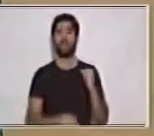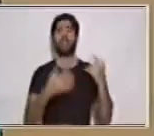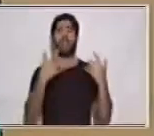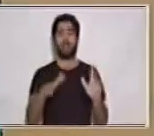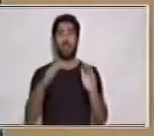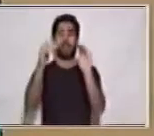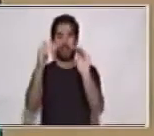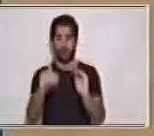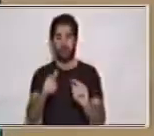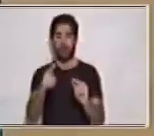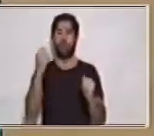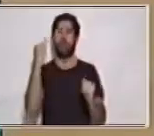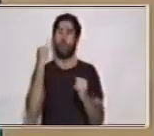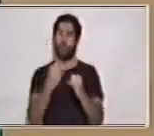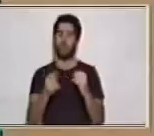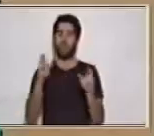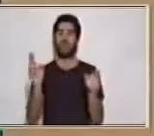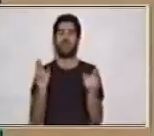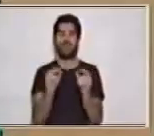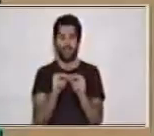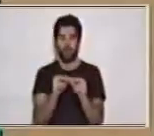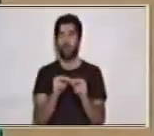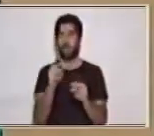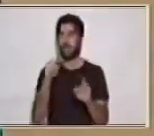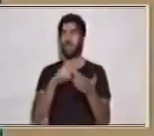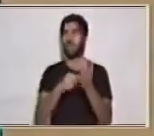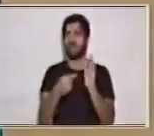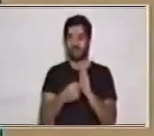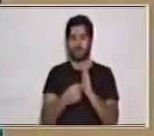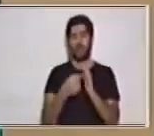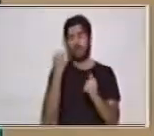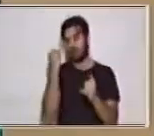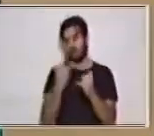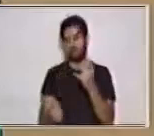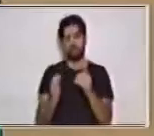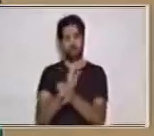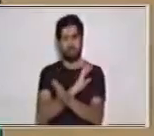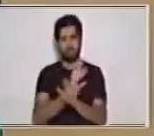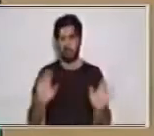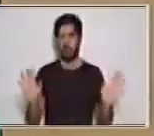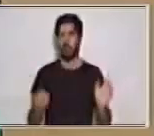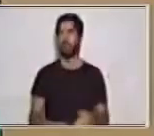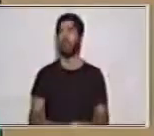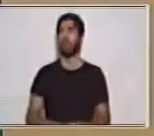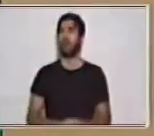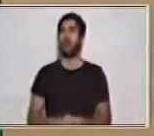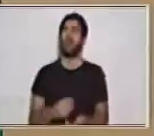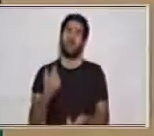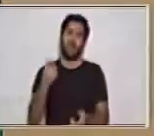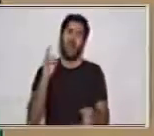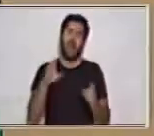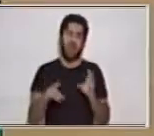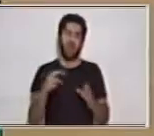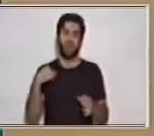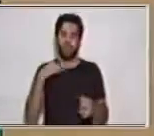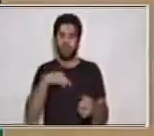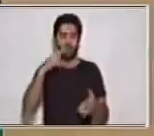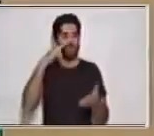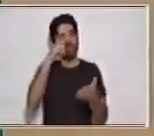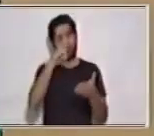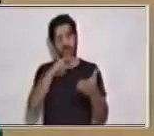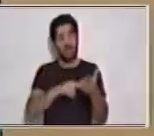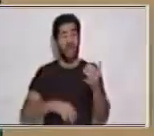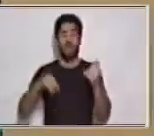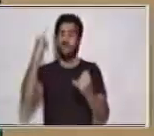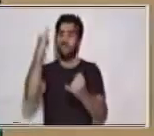tipo de conectores pues se utilizan para cerrar o acabar un razonamiento o una idea. Regularmente los vamos a encontrar al